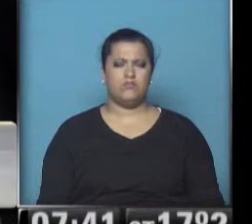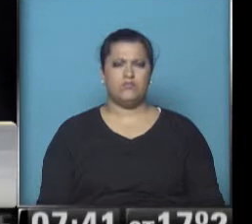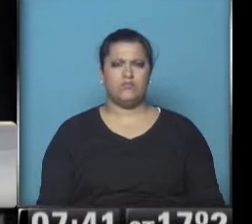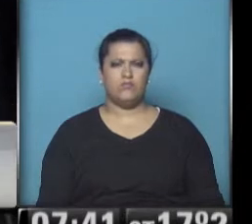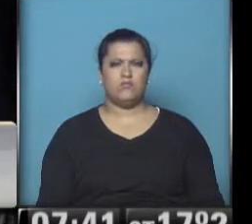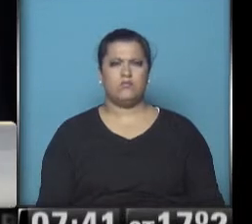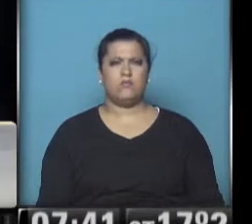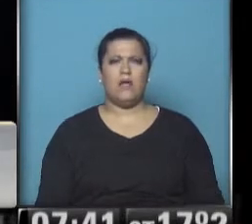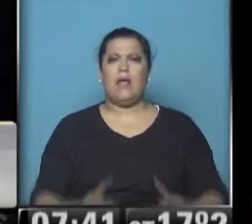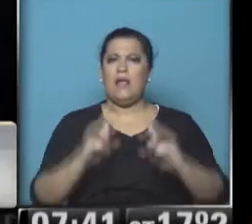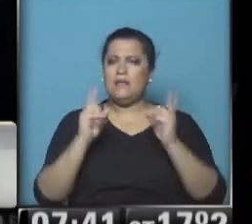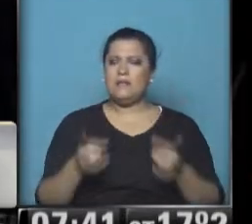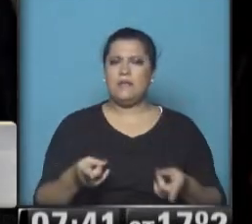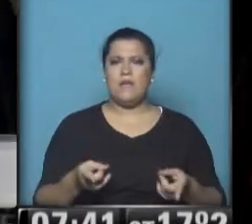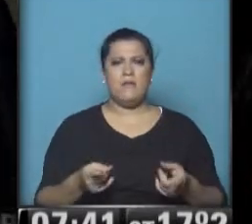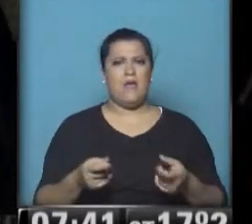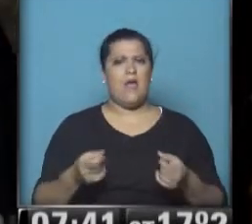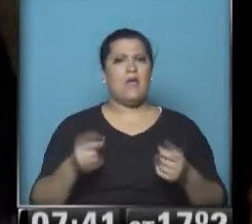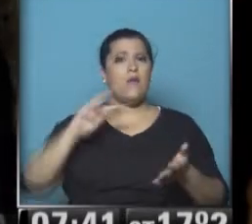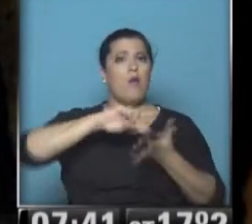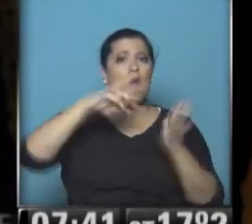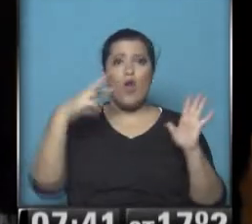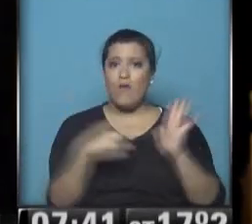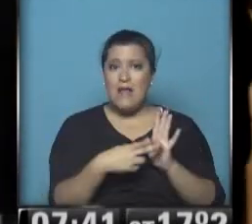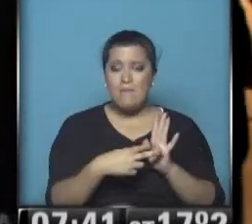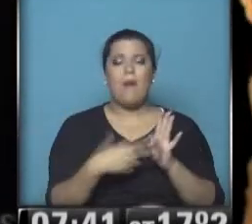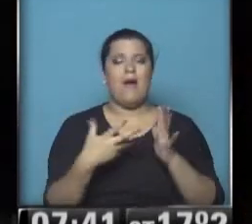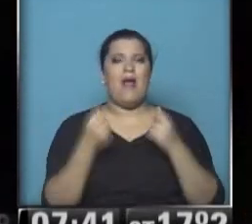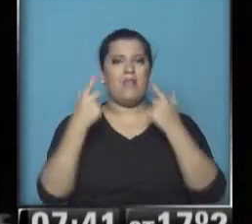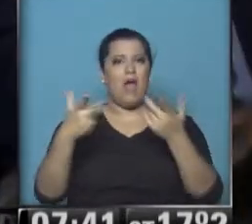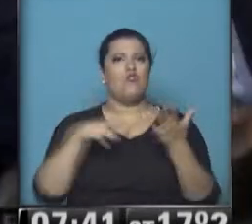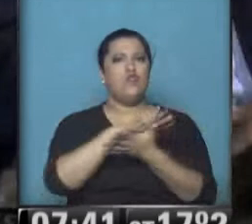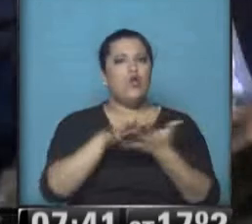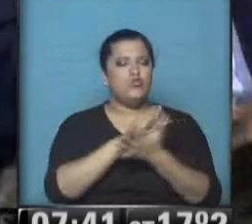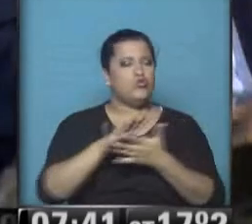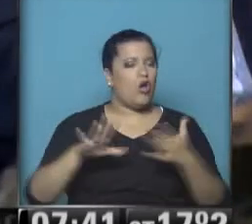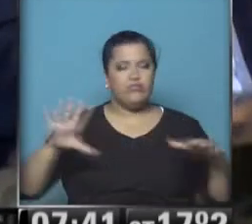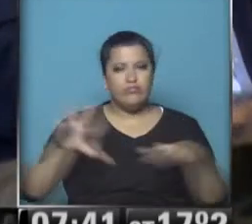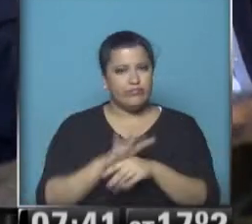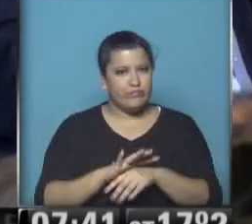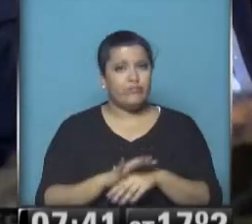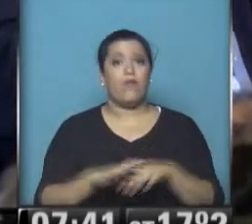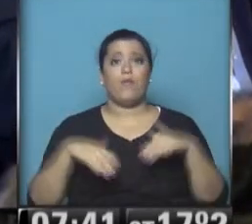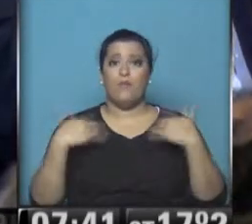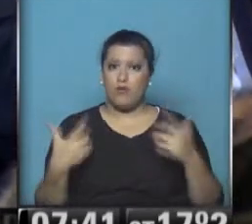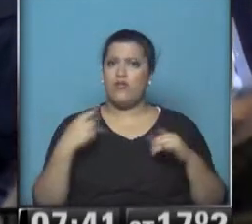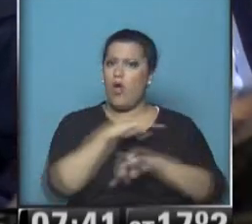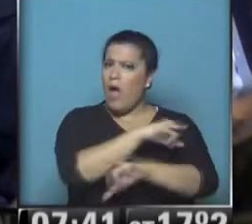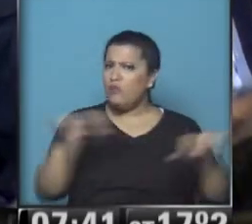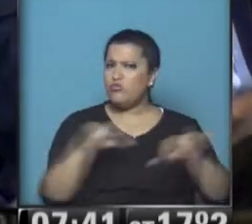y posibilitar la resolución de los conflictos de la manera más efectiva. Así que son anuncios muy valiosos.